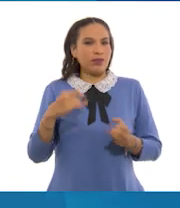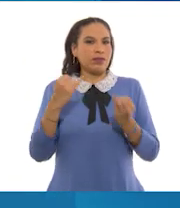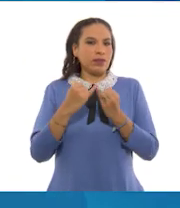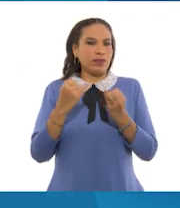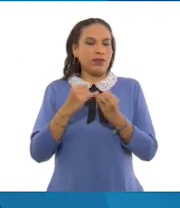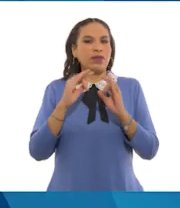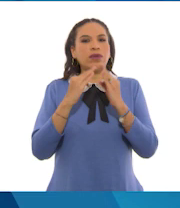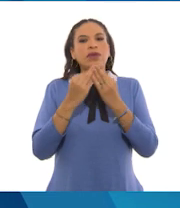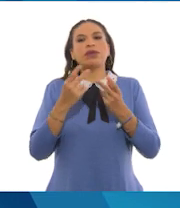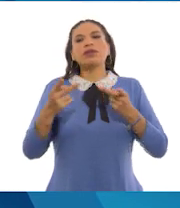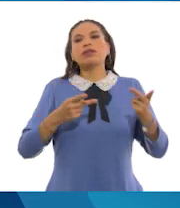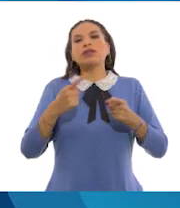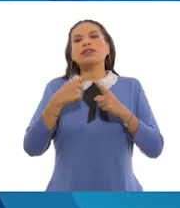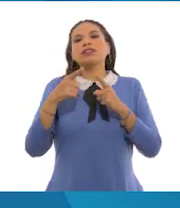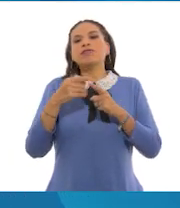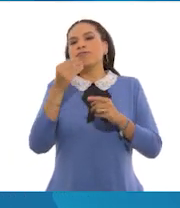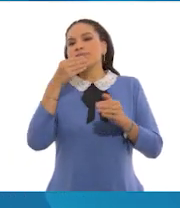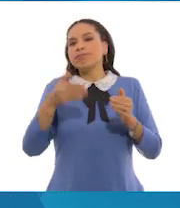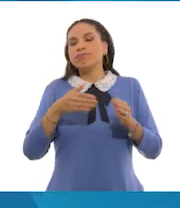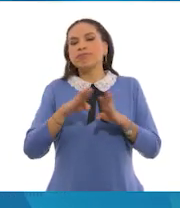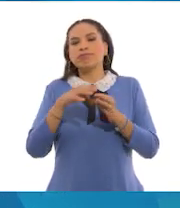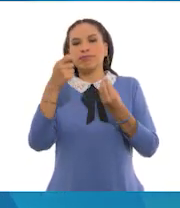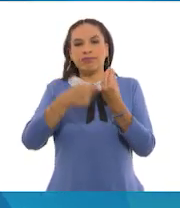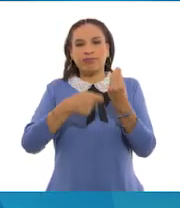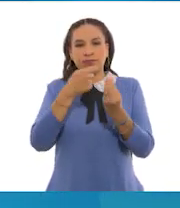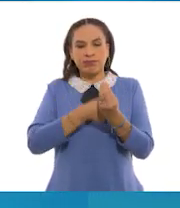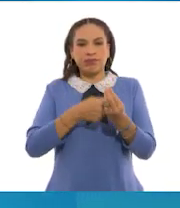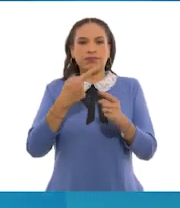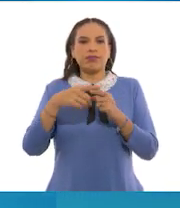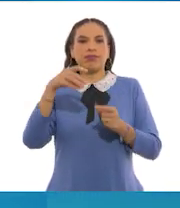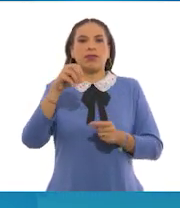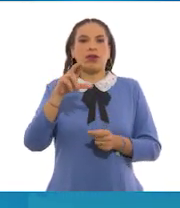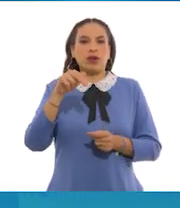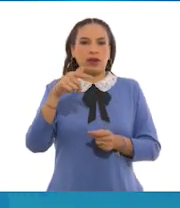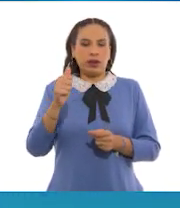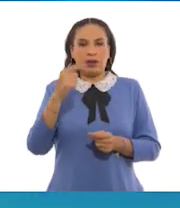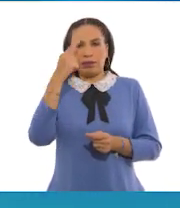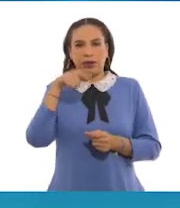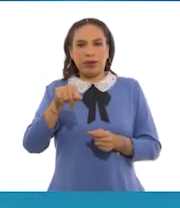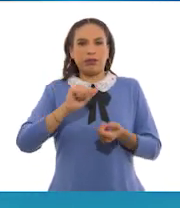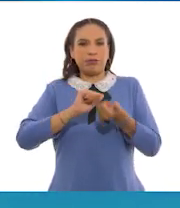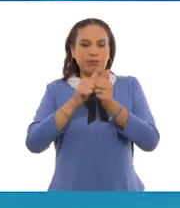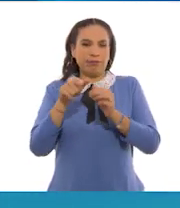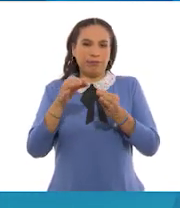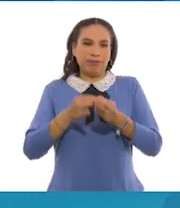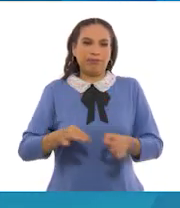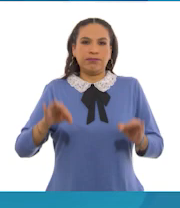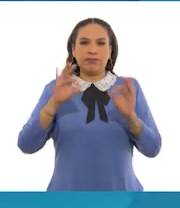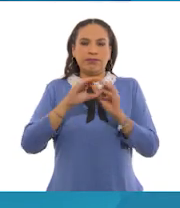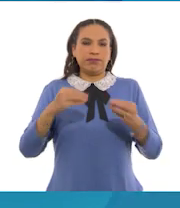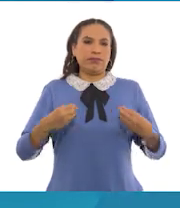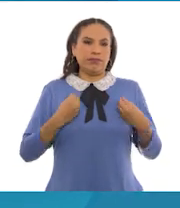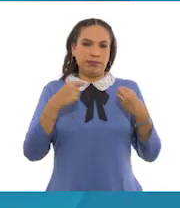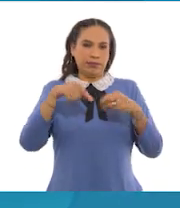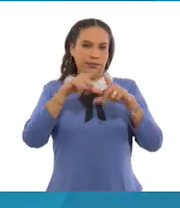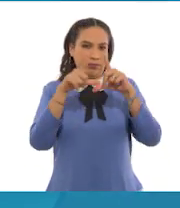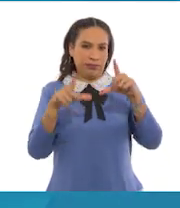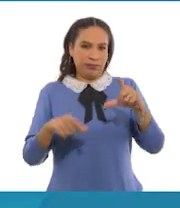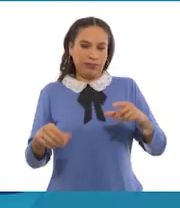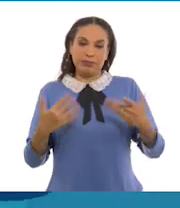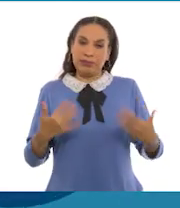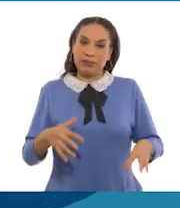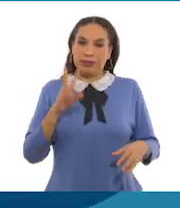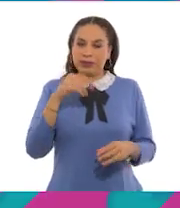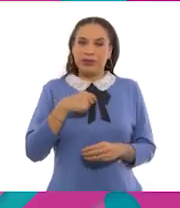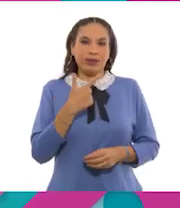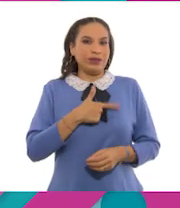como la forma de preparar ciertos alimentos, como el plátano o la moronga, para que estos se volvieran tan importantes en la vida de nuestro país. Uy,